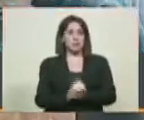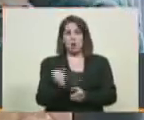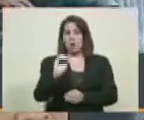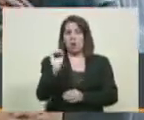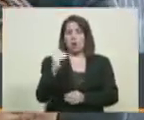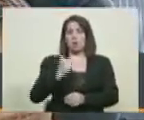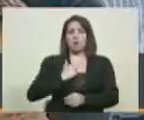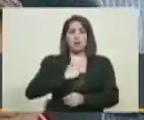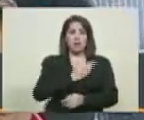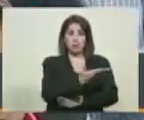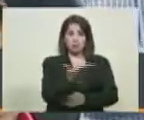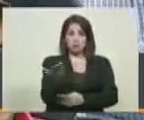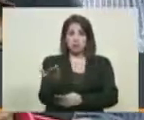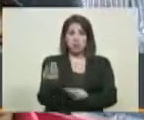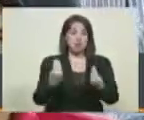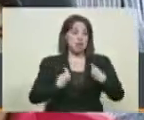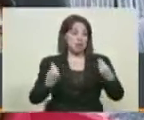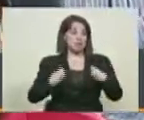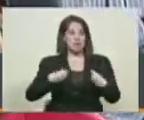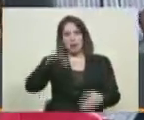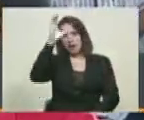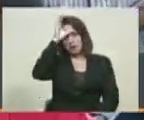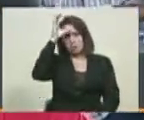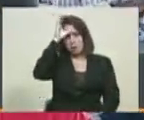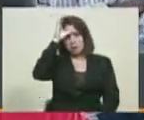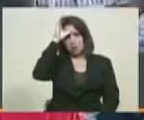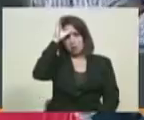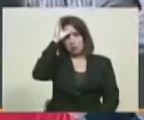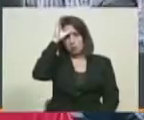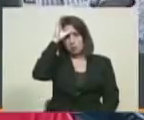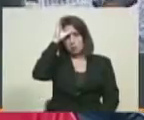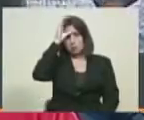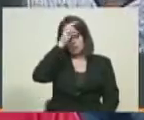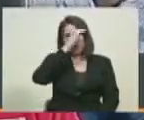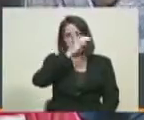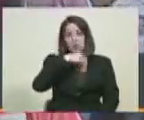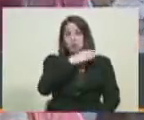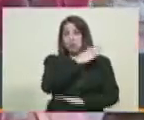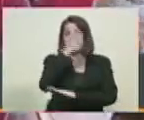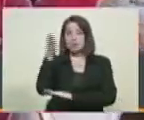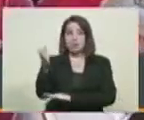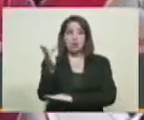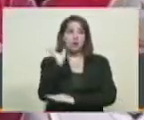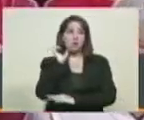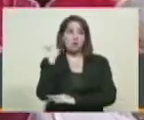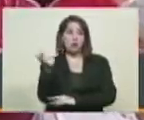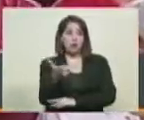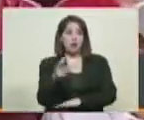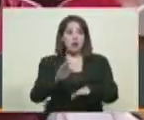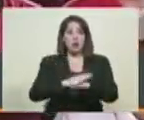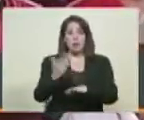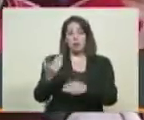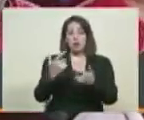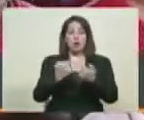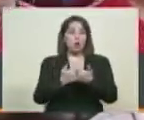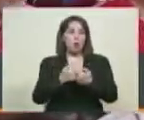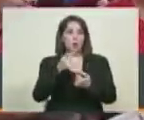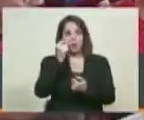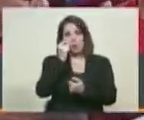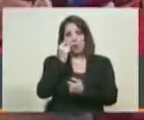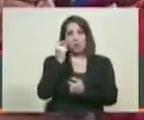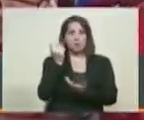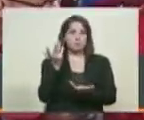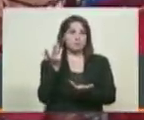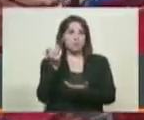de ustedes puede vivir en Caricuao y bajar a Guarenas todos los días porque tiene un novio en Guarenas. Y